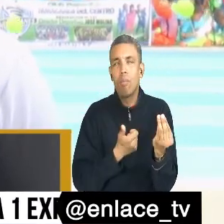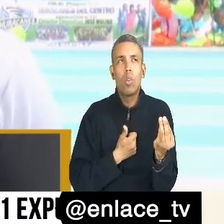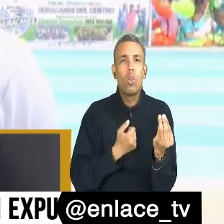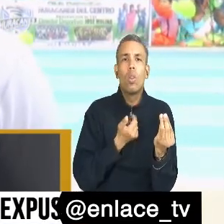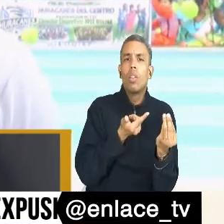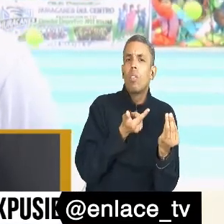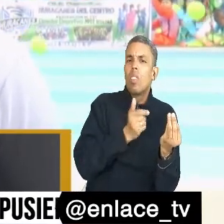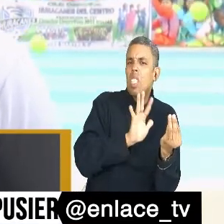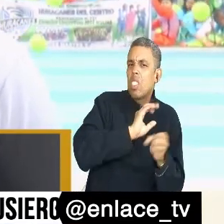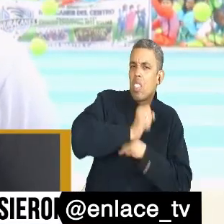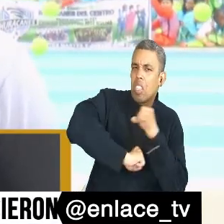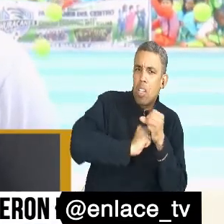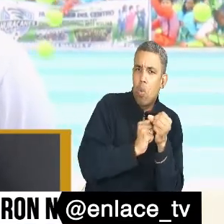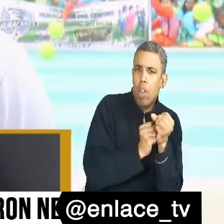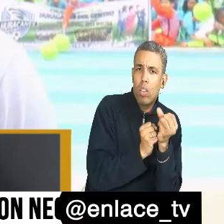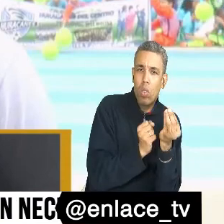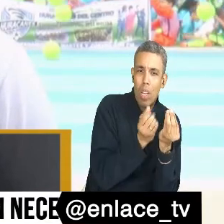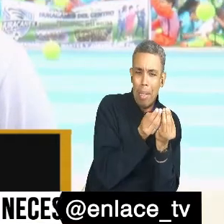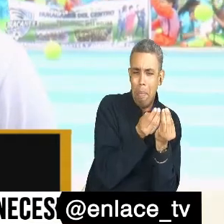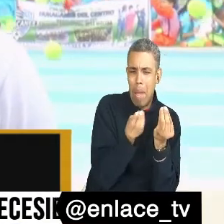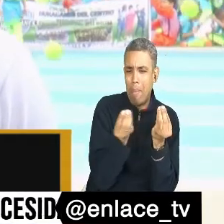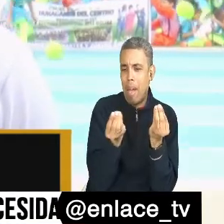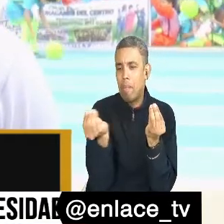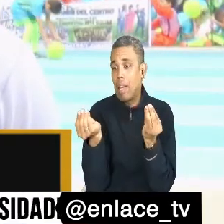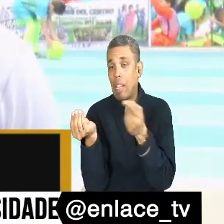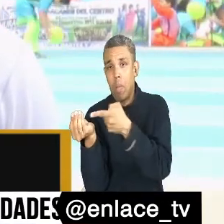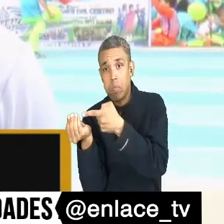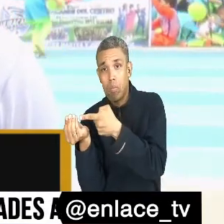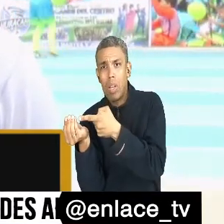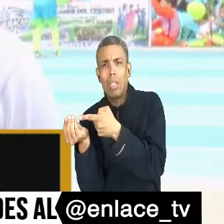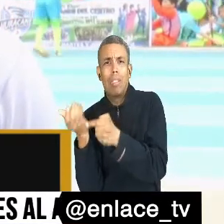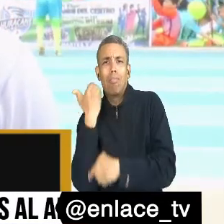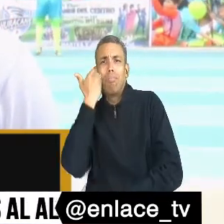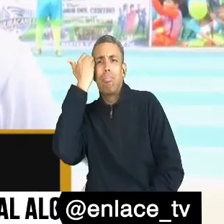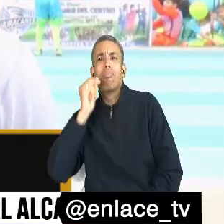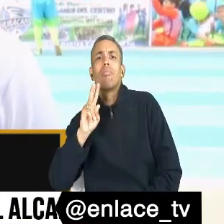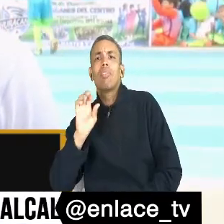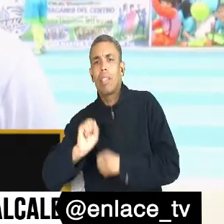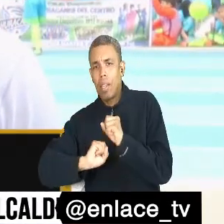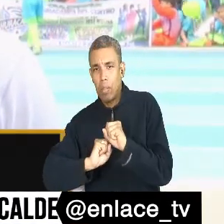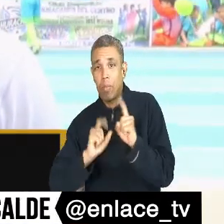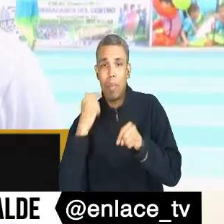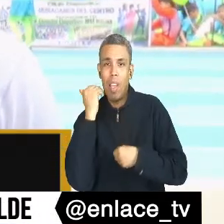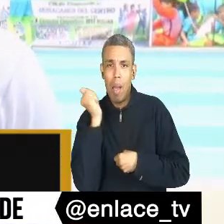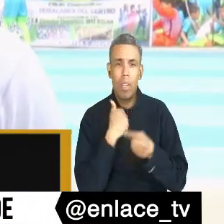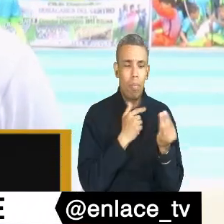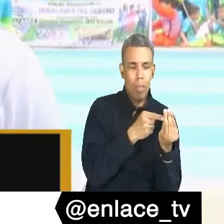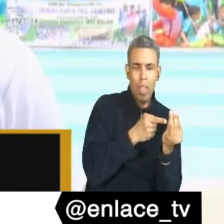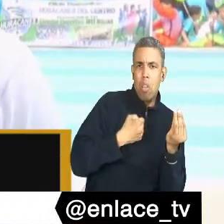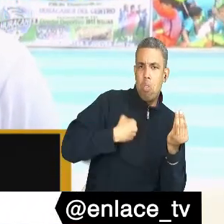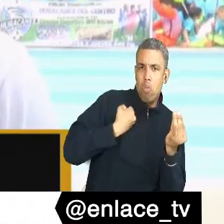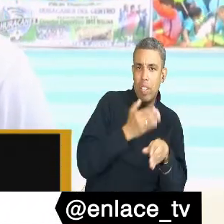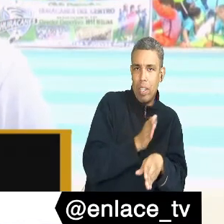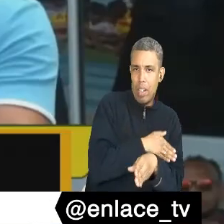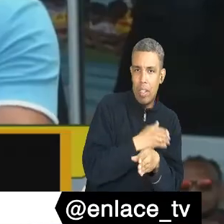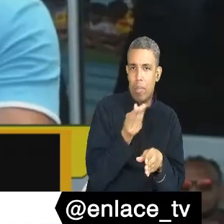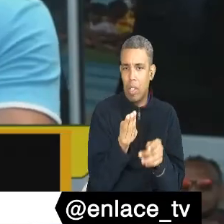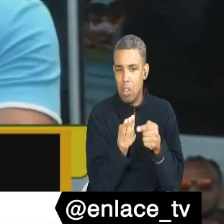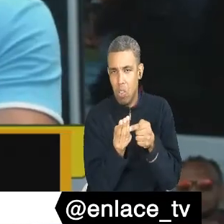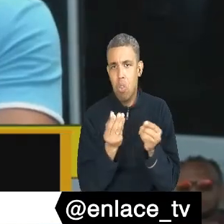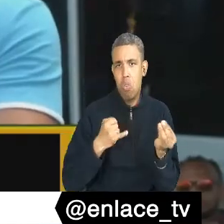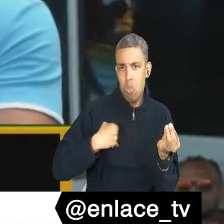sub 5 hasta la categoría sub 30 en hombres, y en damas vamos con la prejuvenil, juvenil y femenino libre.